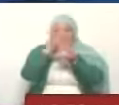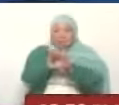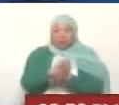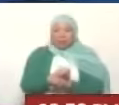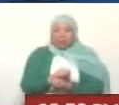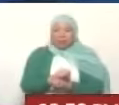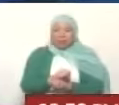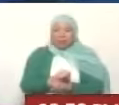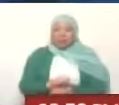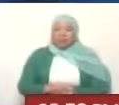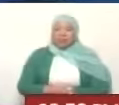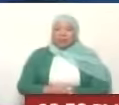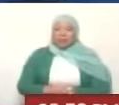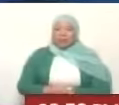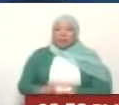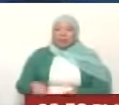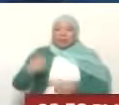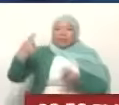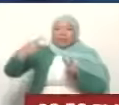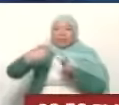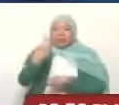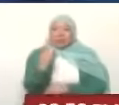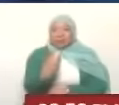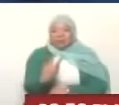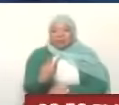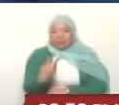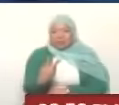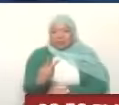7 de la noche. Por TV.